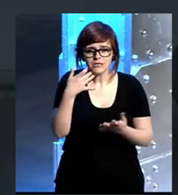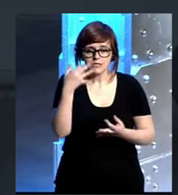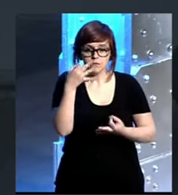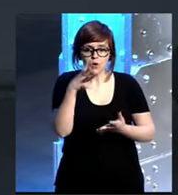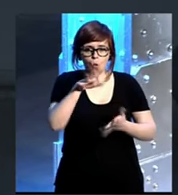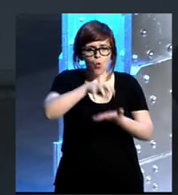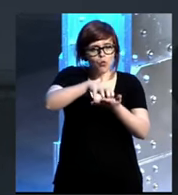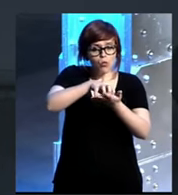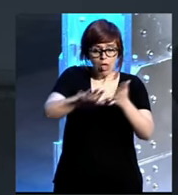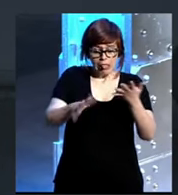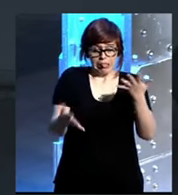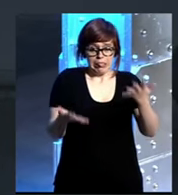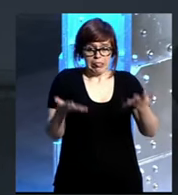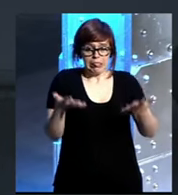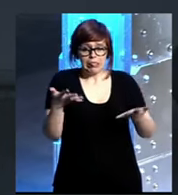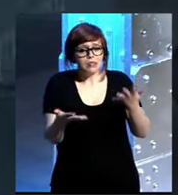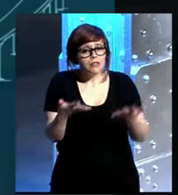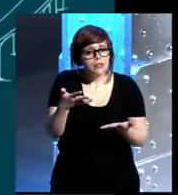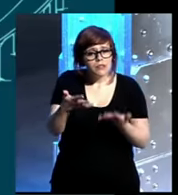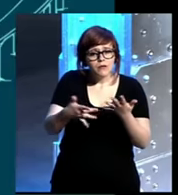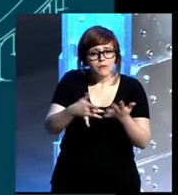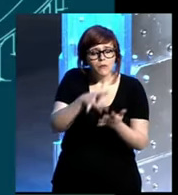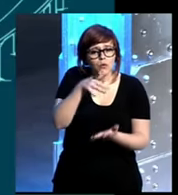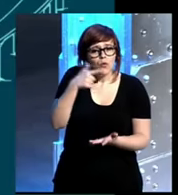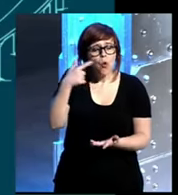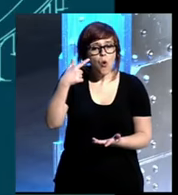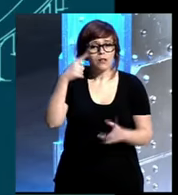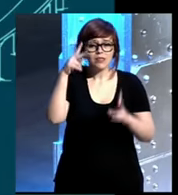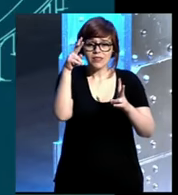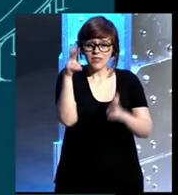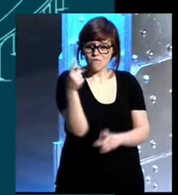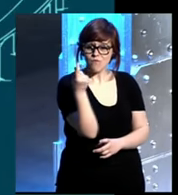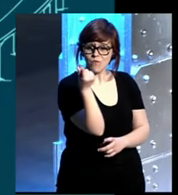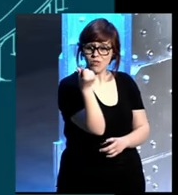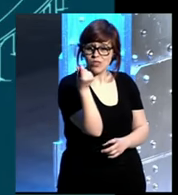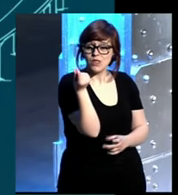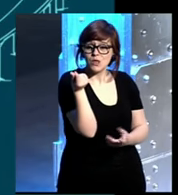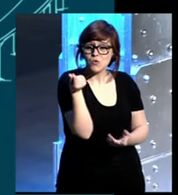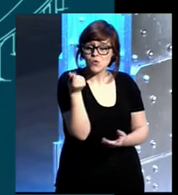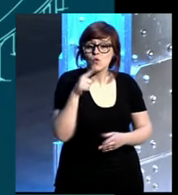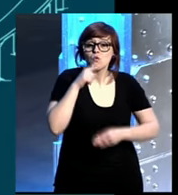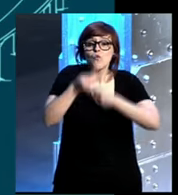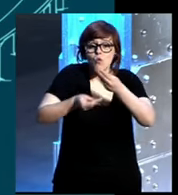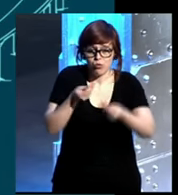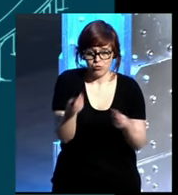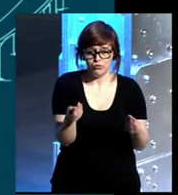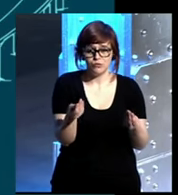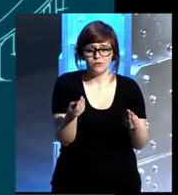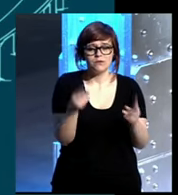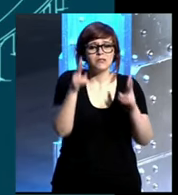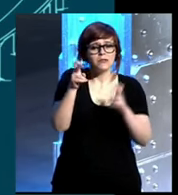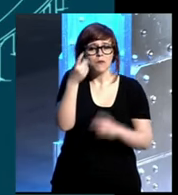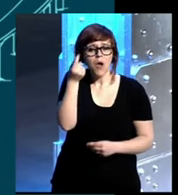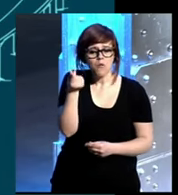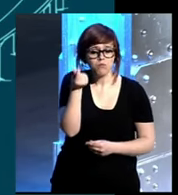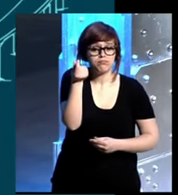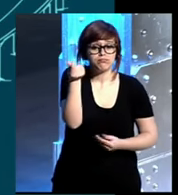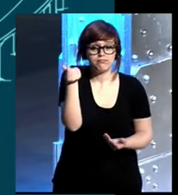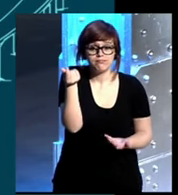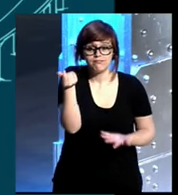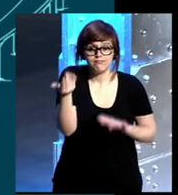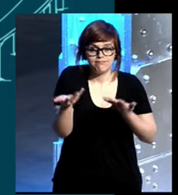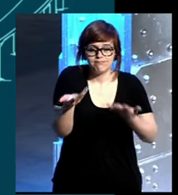es cómo, de alguna forma, cómo monetizar esta situación. Y cuando digo cómo monetizar esta situación, me